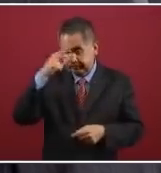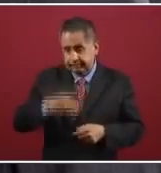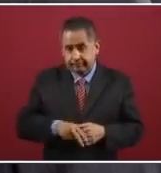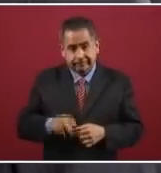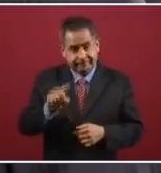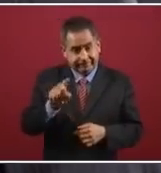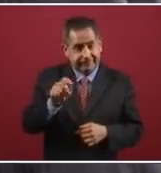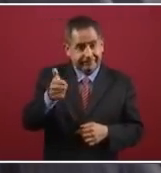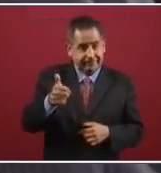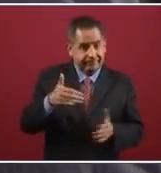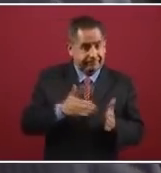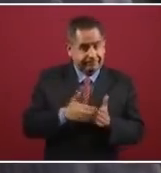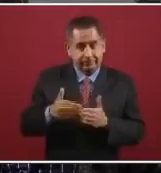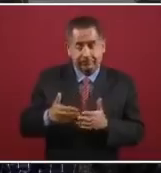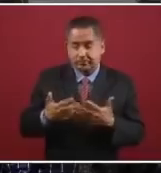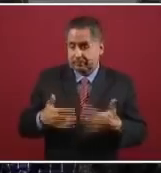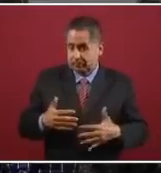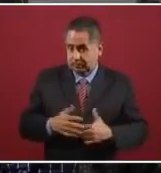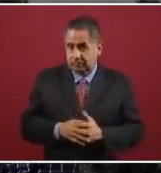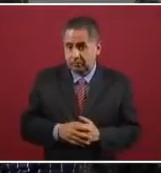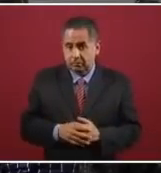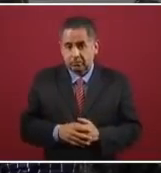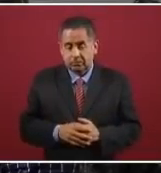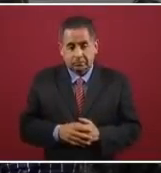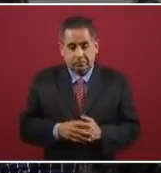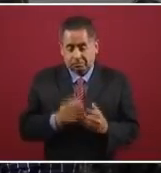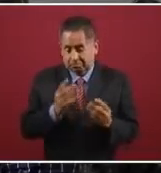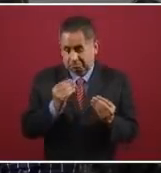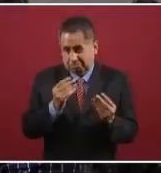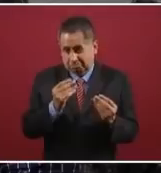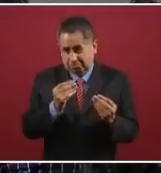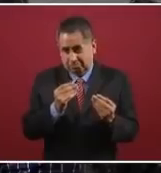36 millones es una